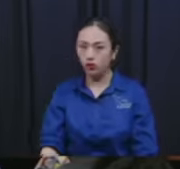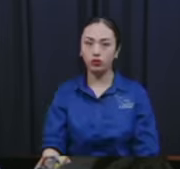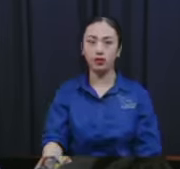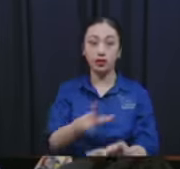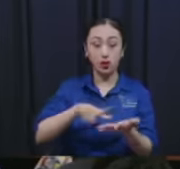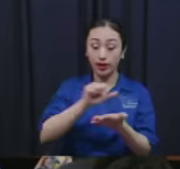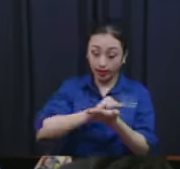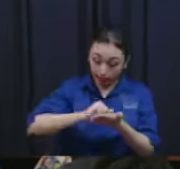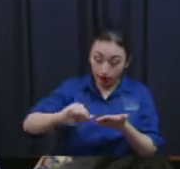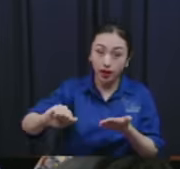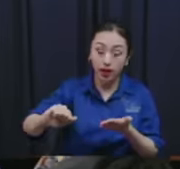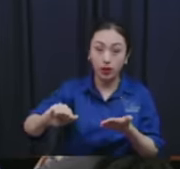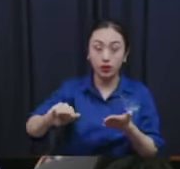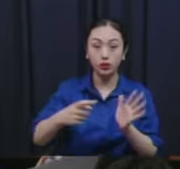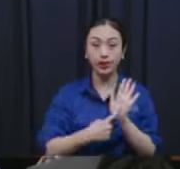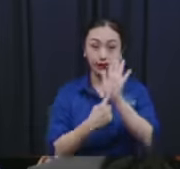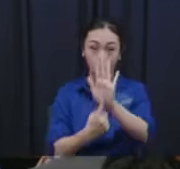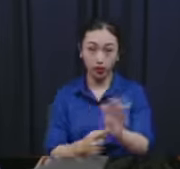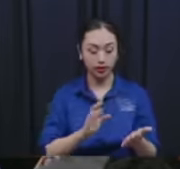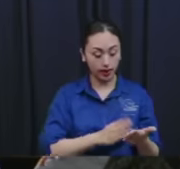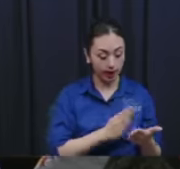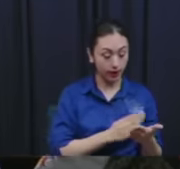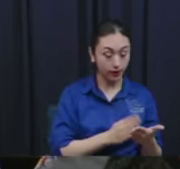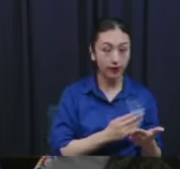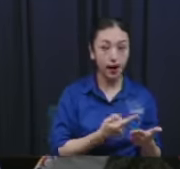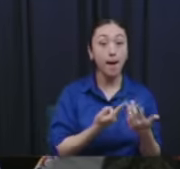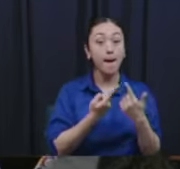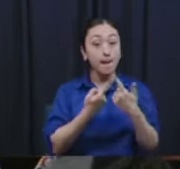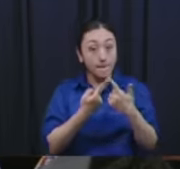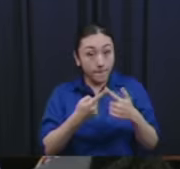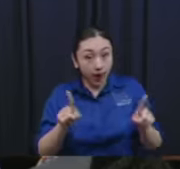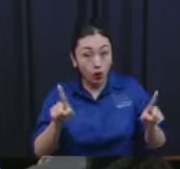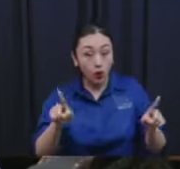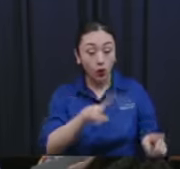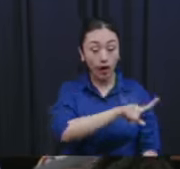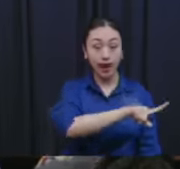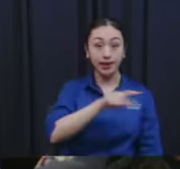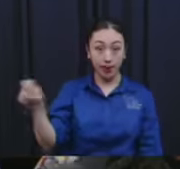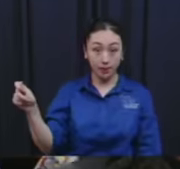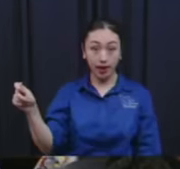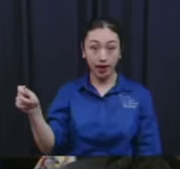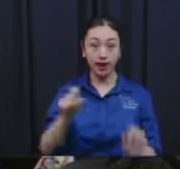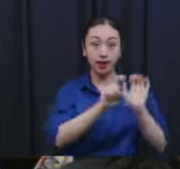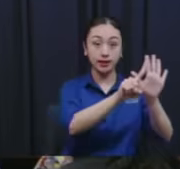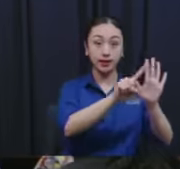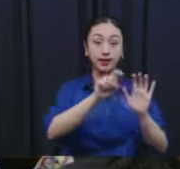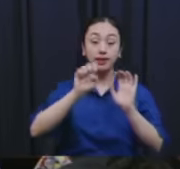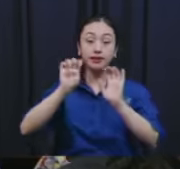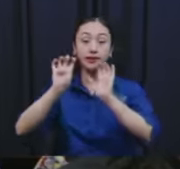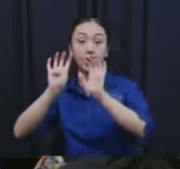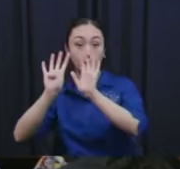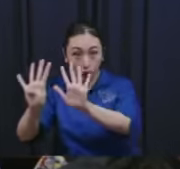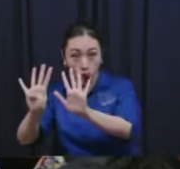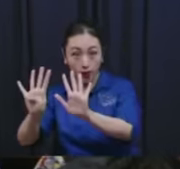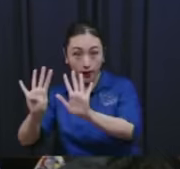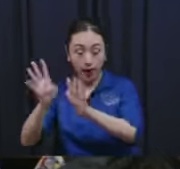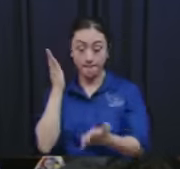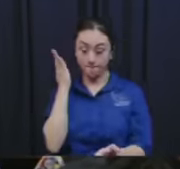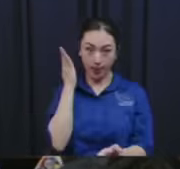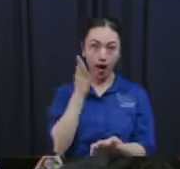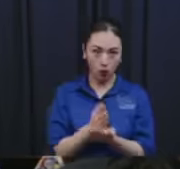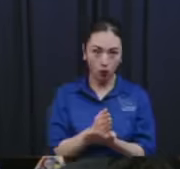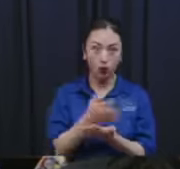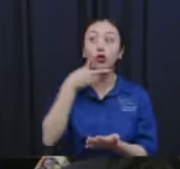pero cuando se llegó la semana 69 se paró ya no se siguió contando la número 70 y hizo una